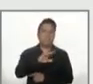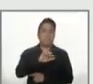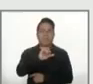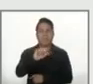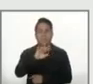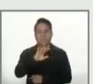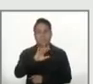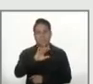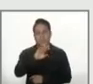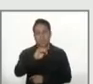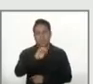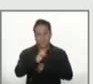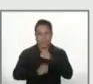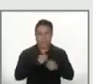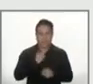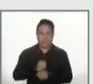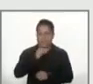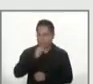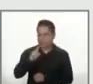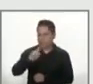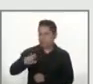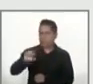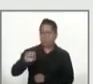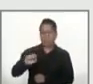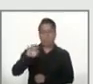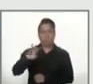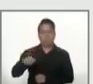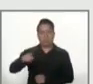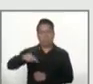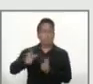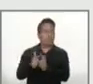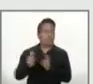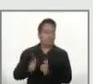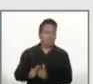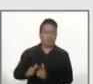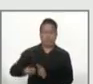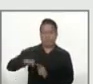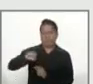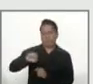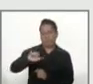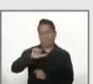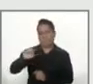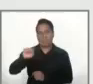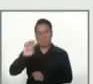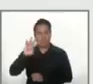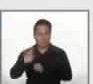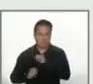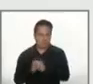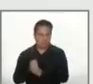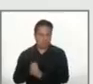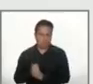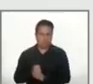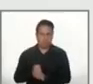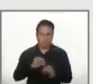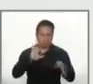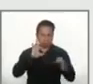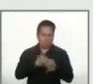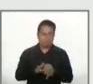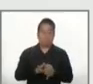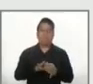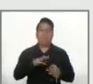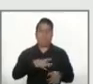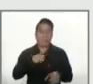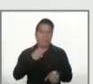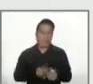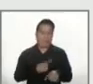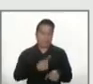a 59 años y 164 en el grupo de edad de 60 a 64 años. Las comorbilidades